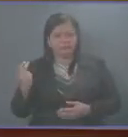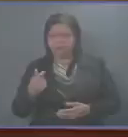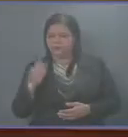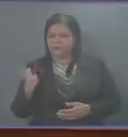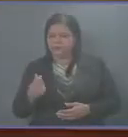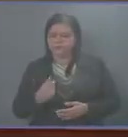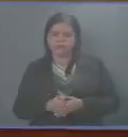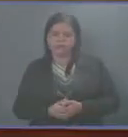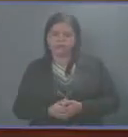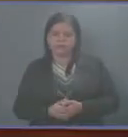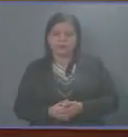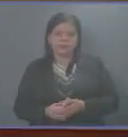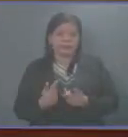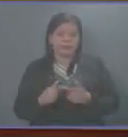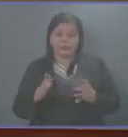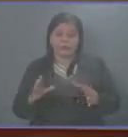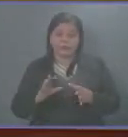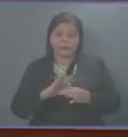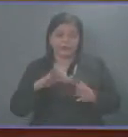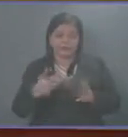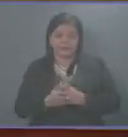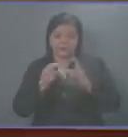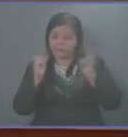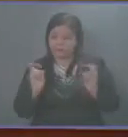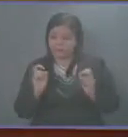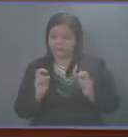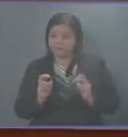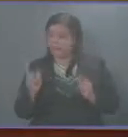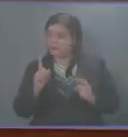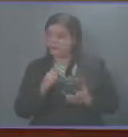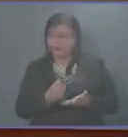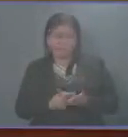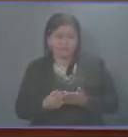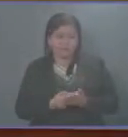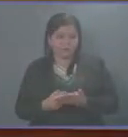posibles con relación al tema, porque no estamos entrando al fondo.